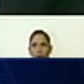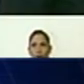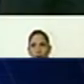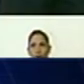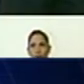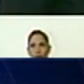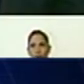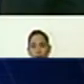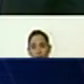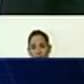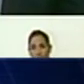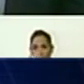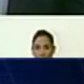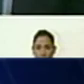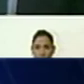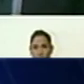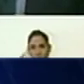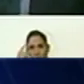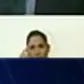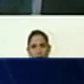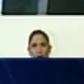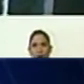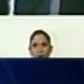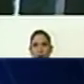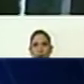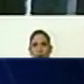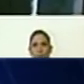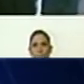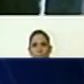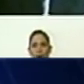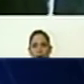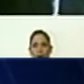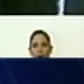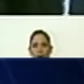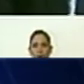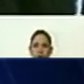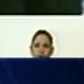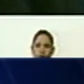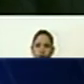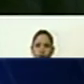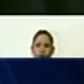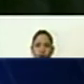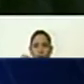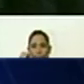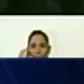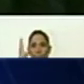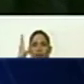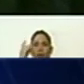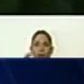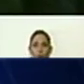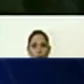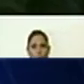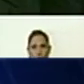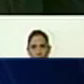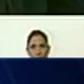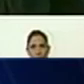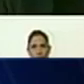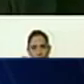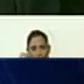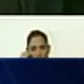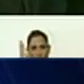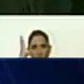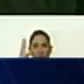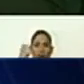que firmaron el día de ayer para restringir las capacidades económicas, las